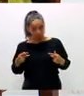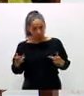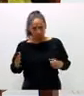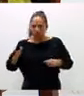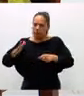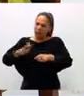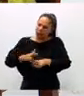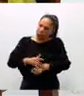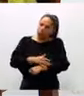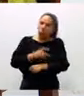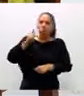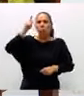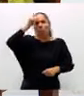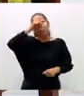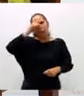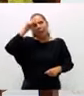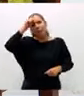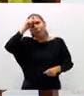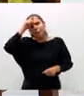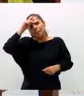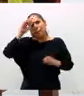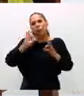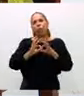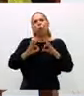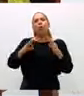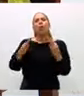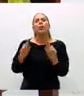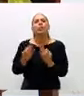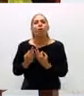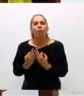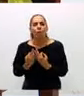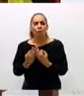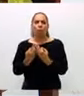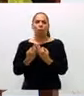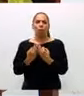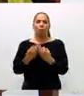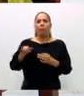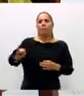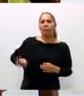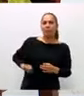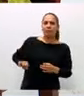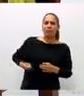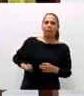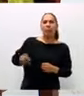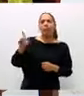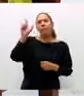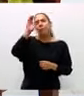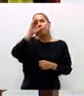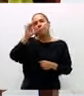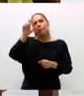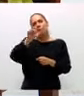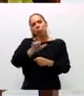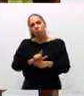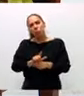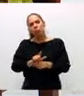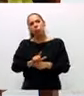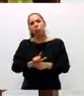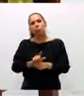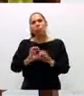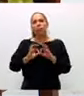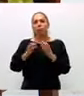emocionales, psicológicos, de más o menos herramientas, de intereses, de cultura, de prácticas, de crianza,